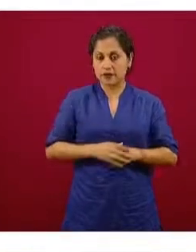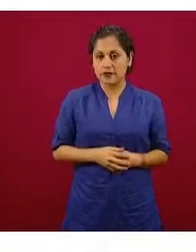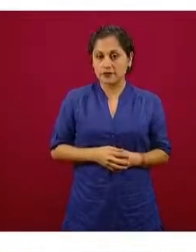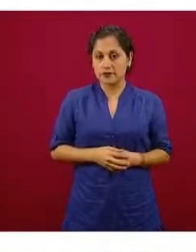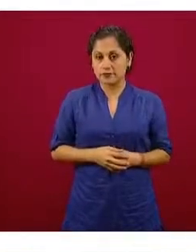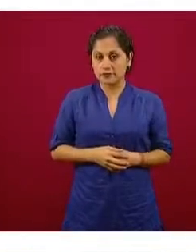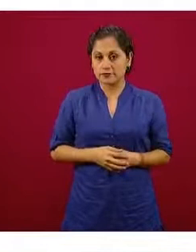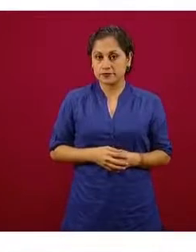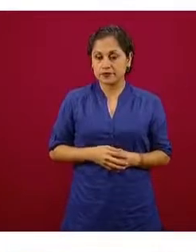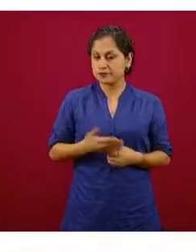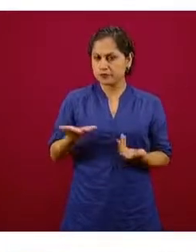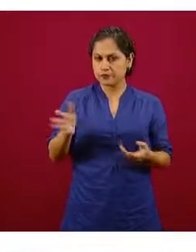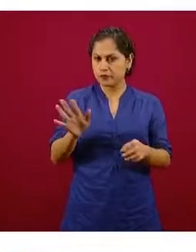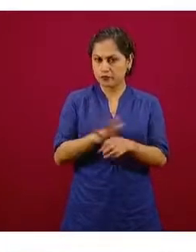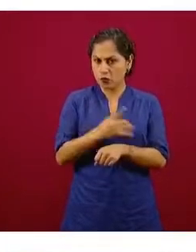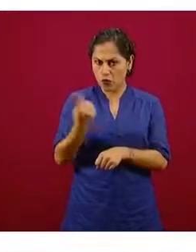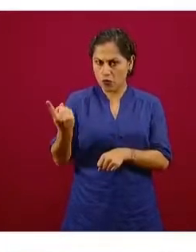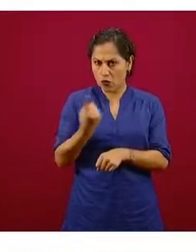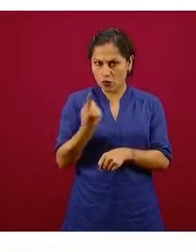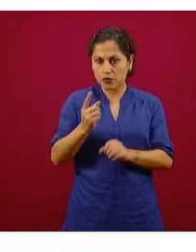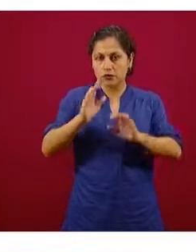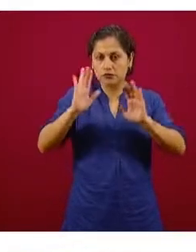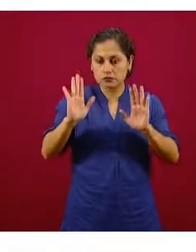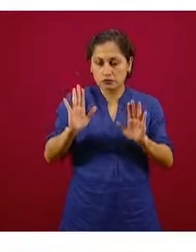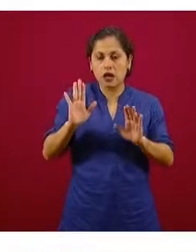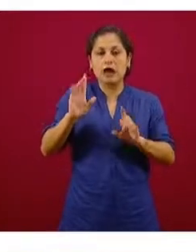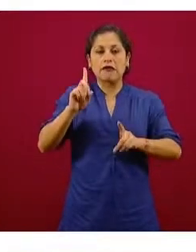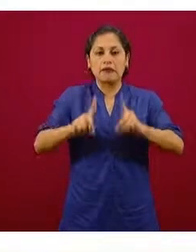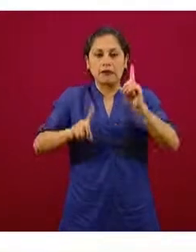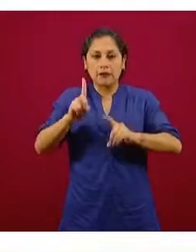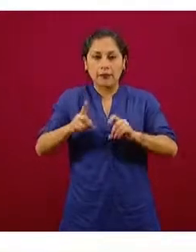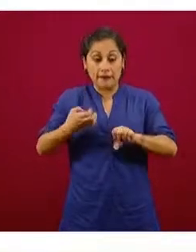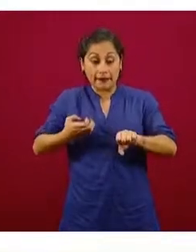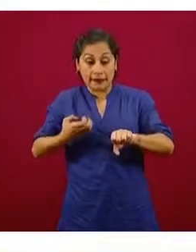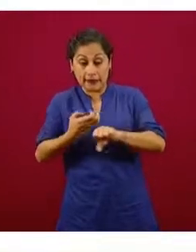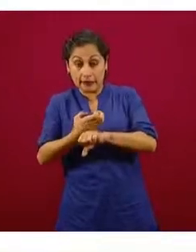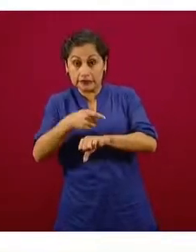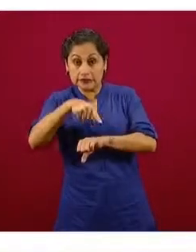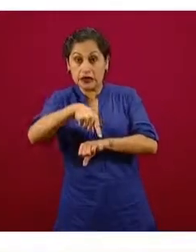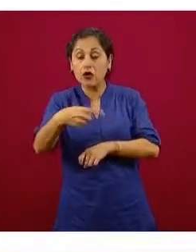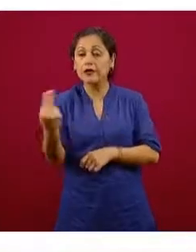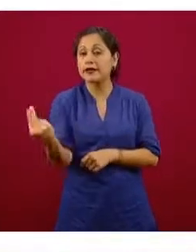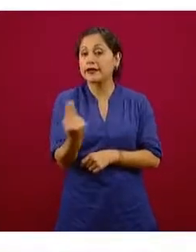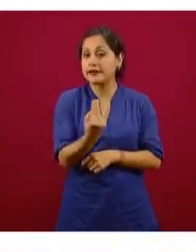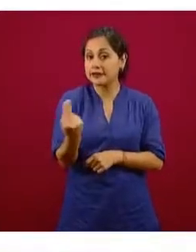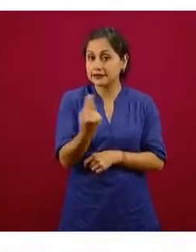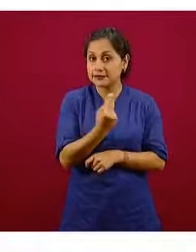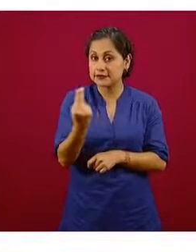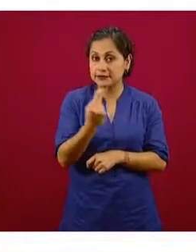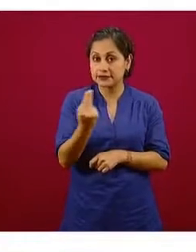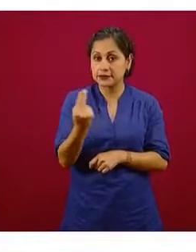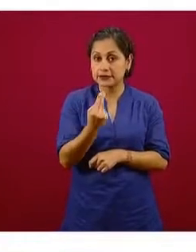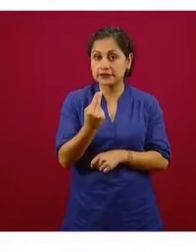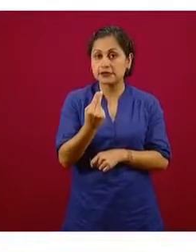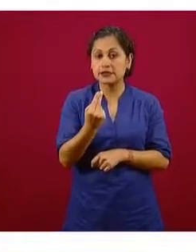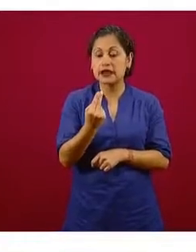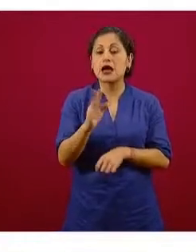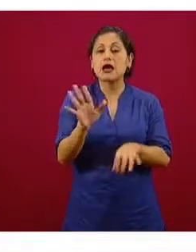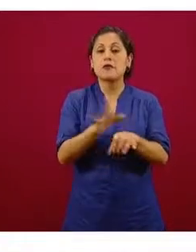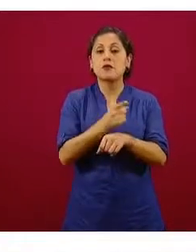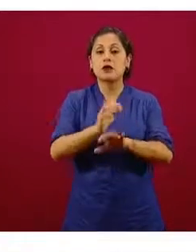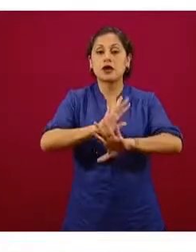que esto se da en el marco de necesidades. En la medida que una entidad federativa llega a un punto en donde